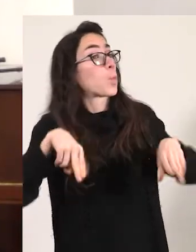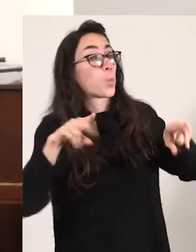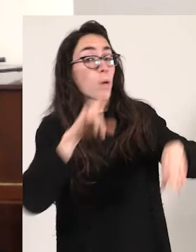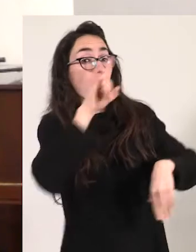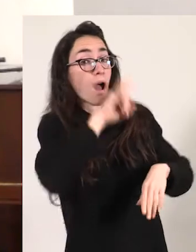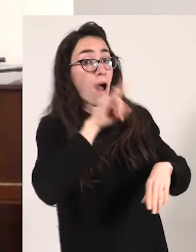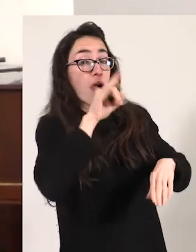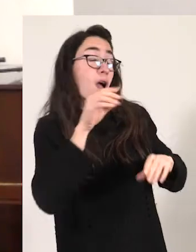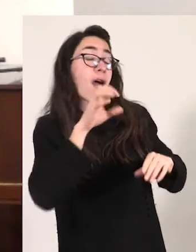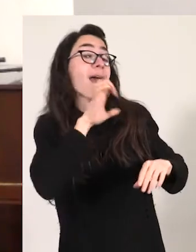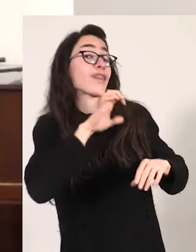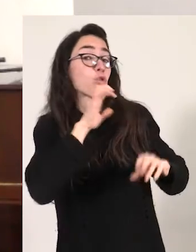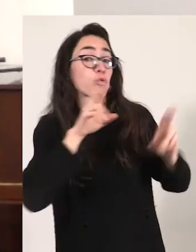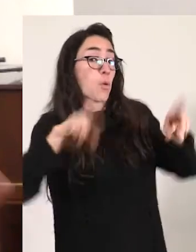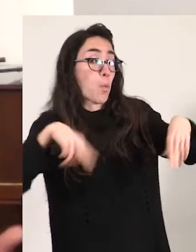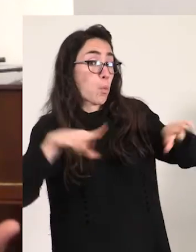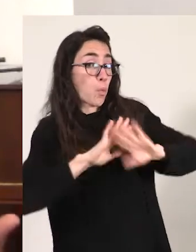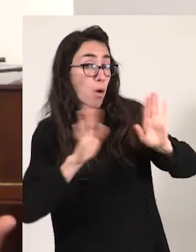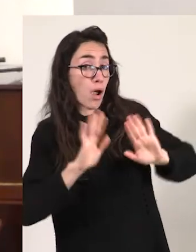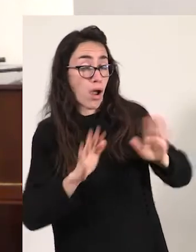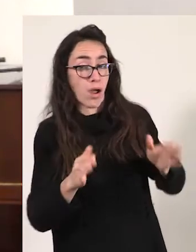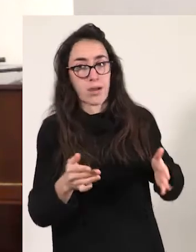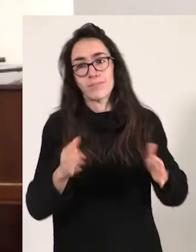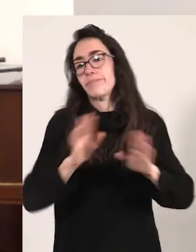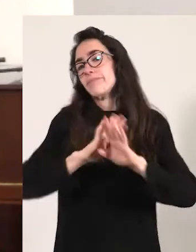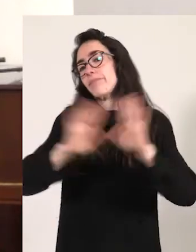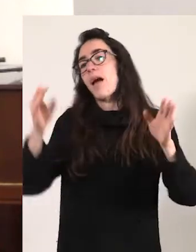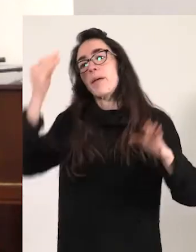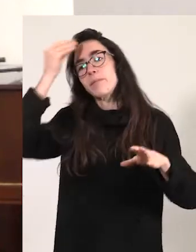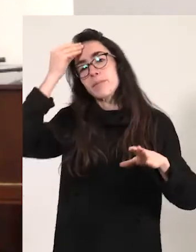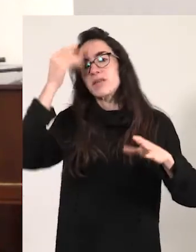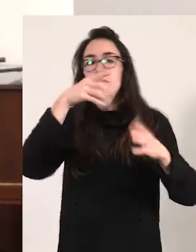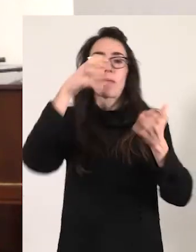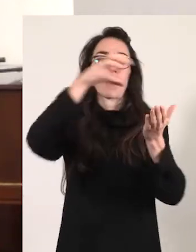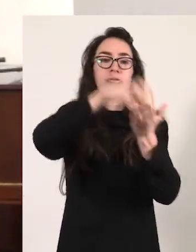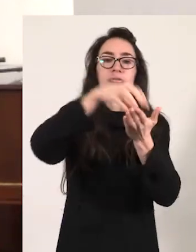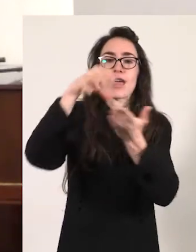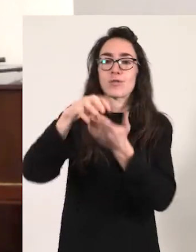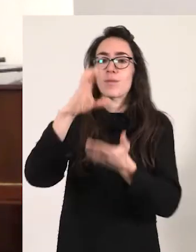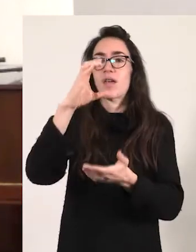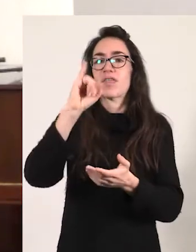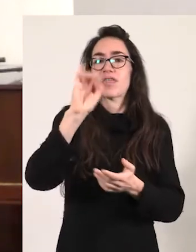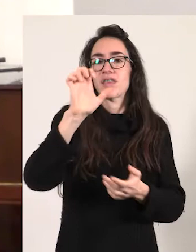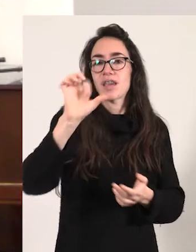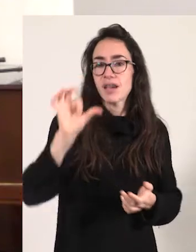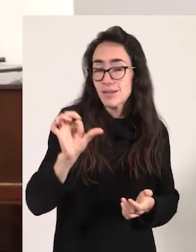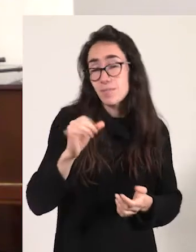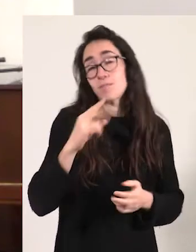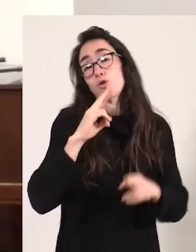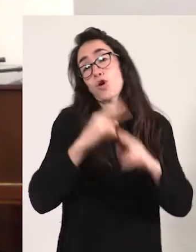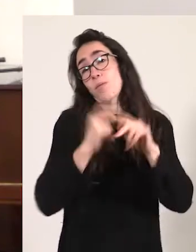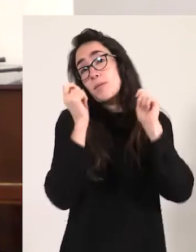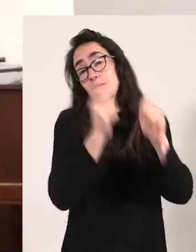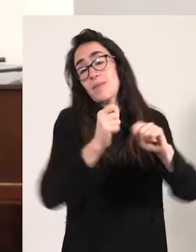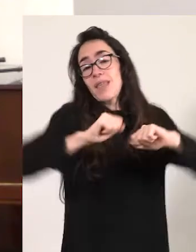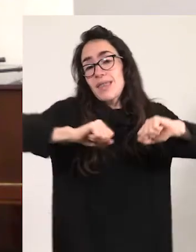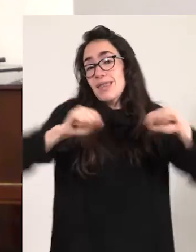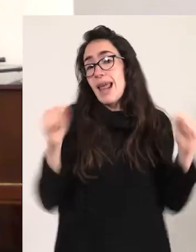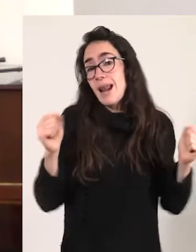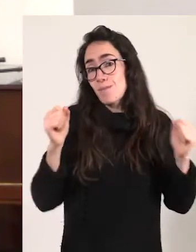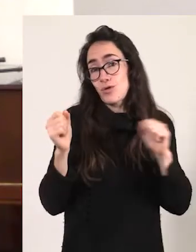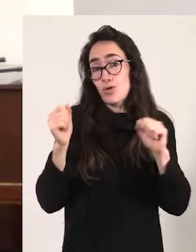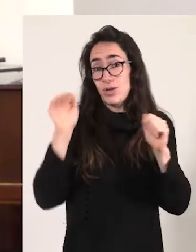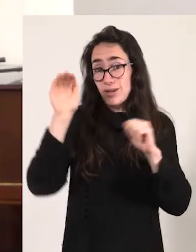nada. Y ya se acaba, ¿no? Y nos cargamos lo sistémico. Y nos cargamos que existen centros para personas que emigran, que son los CIEs, que